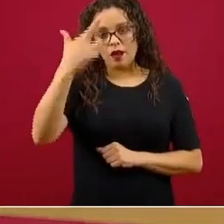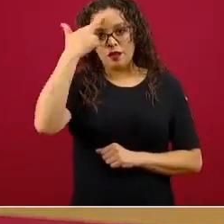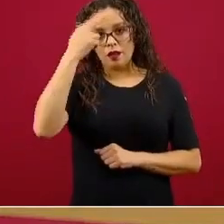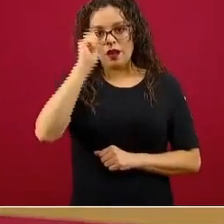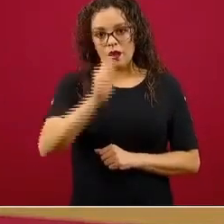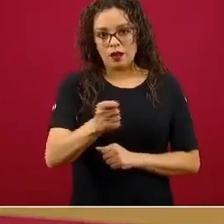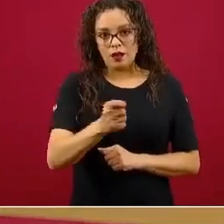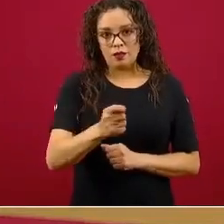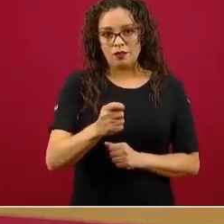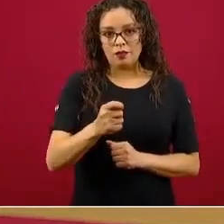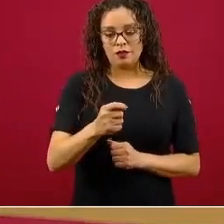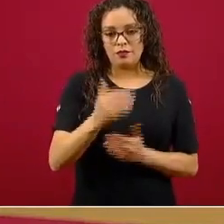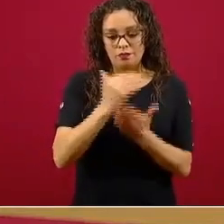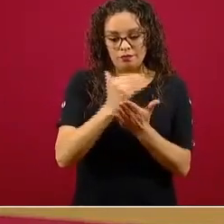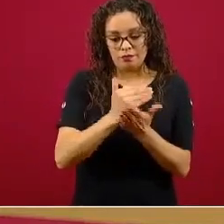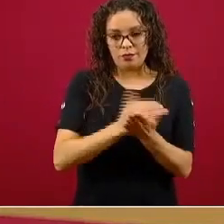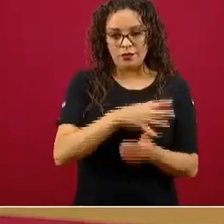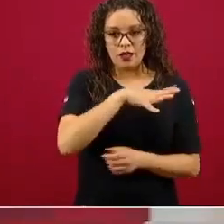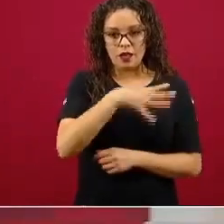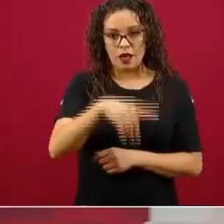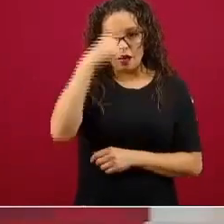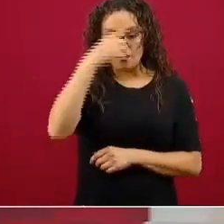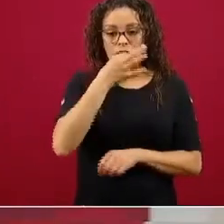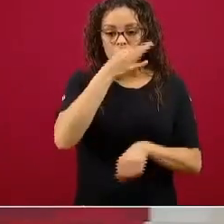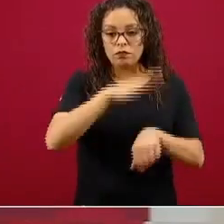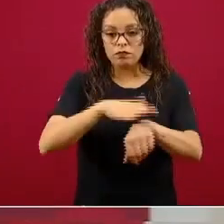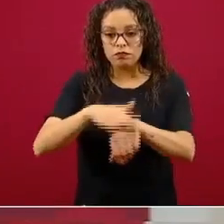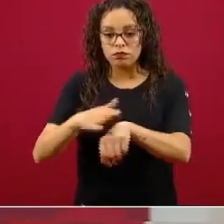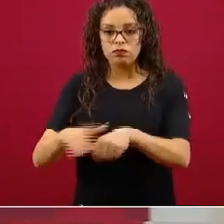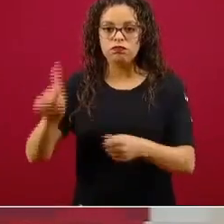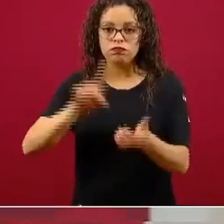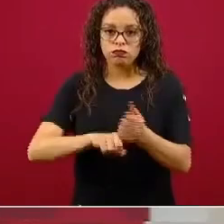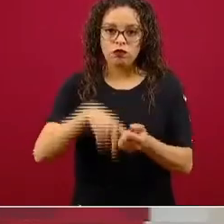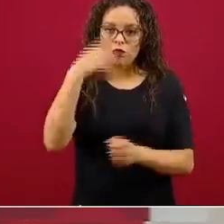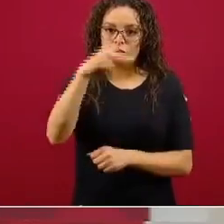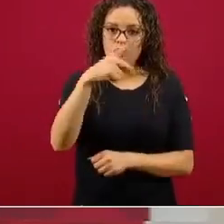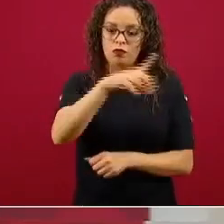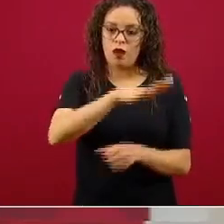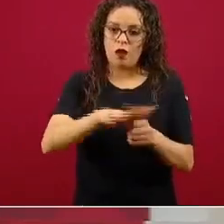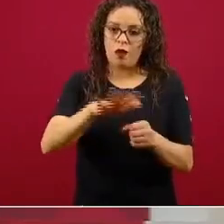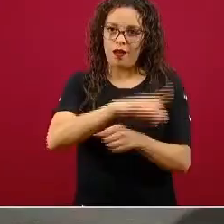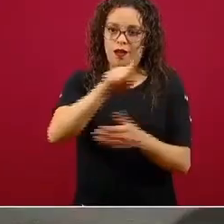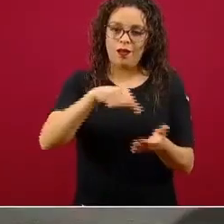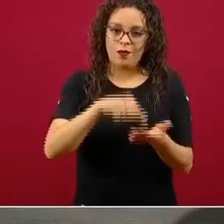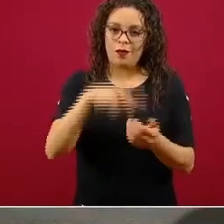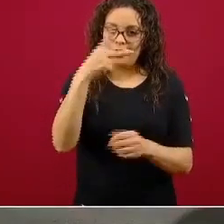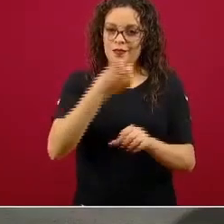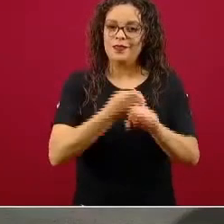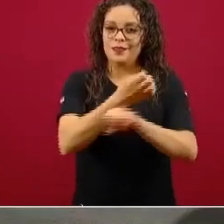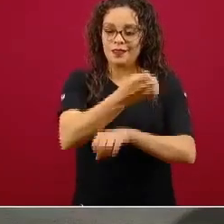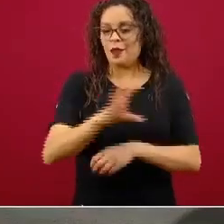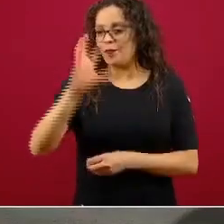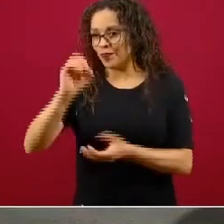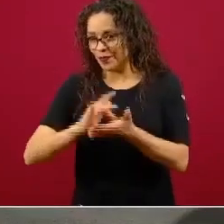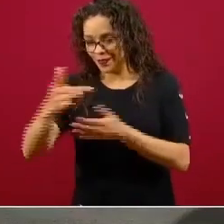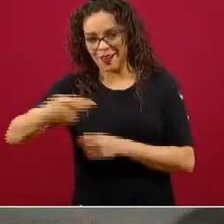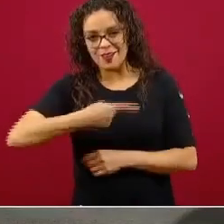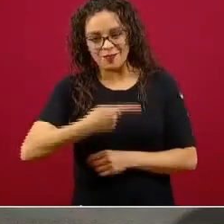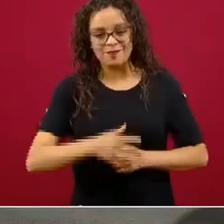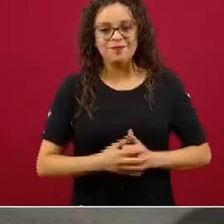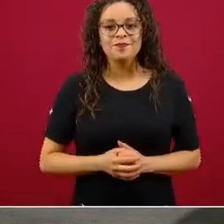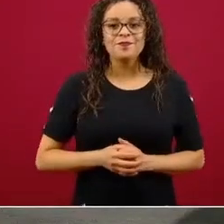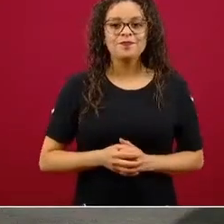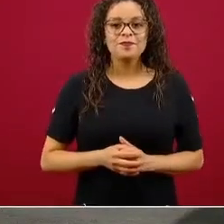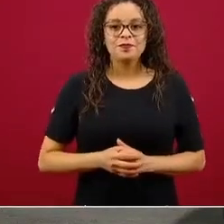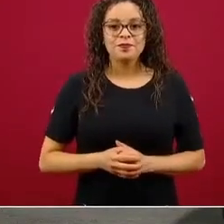normar sus indicaciones locales. Muchas gracias, Carlos, por su pregunta. Usted, Lilian, y por